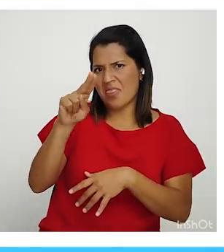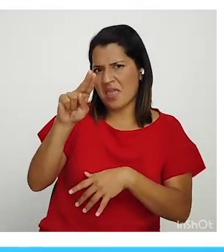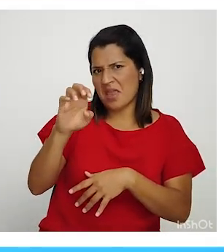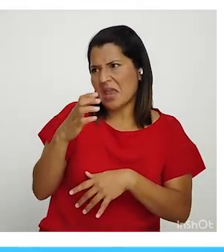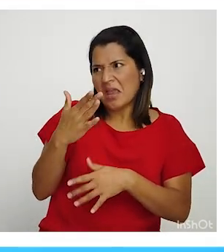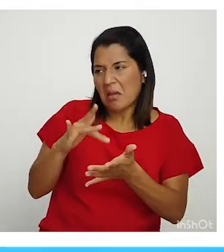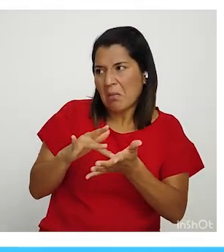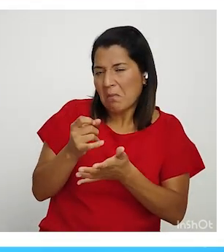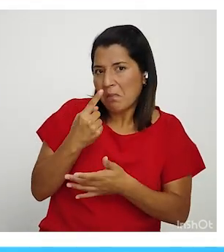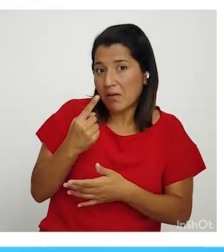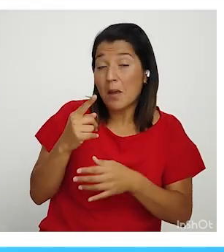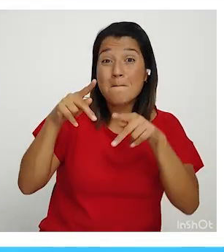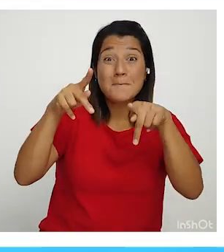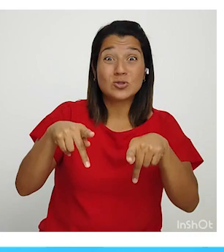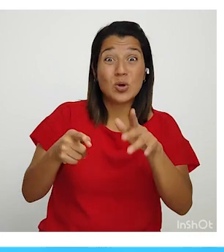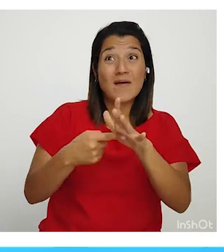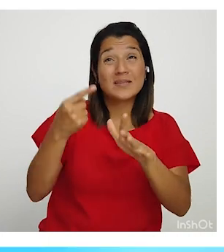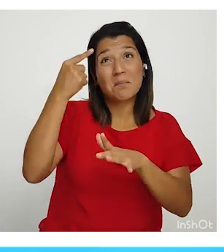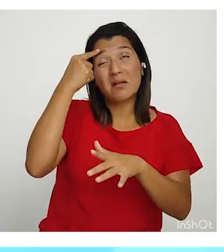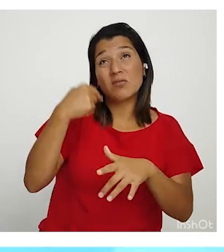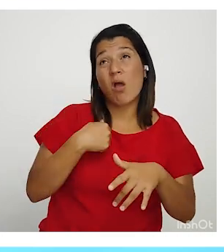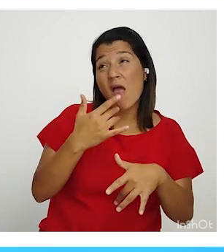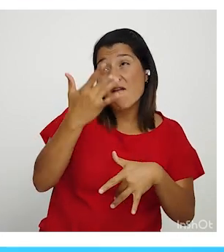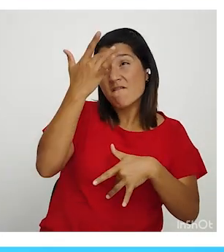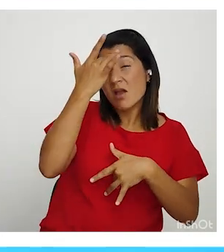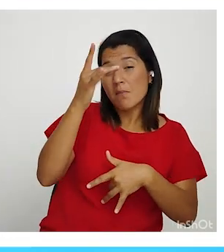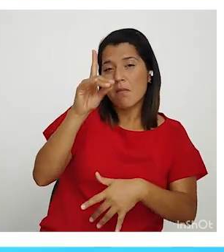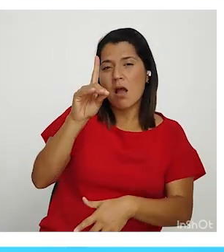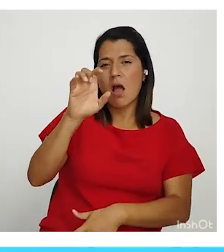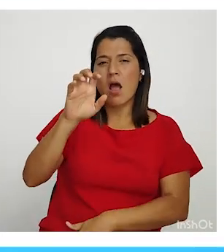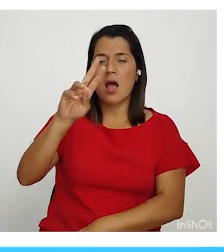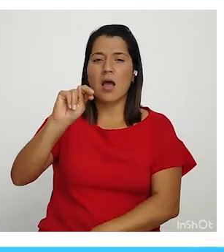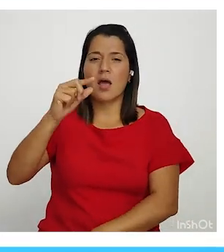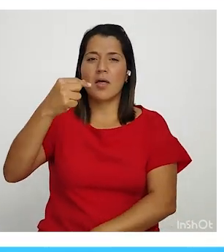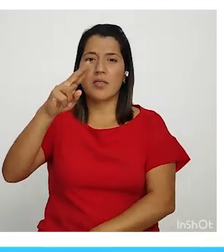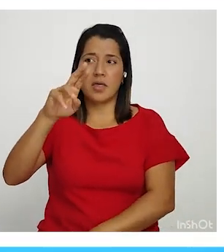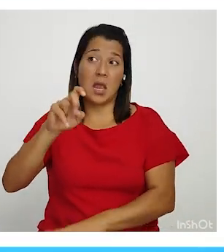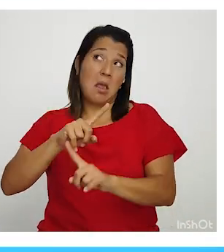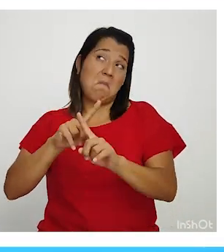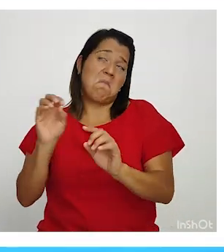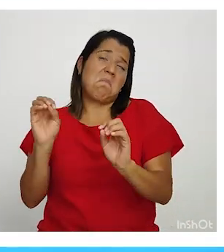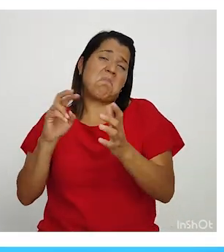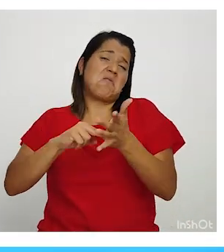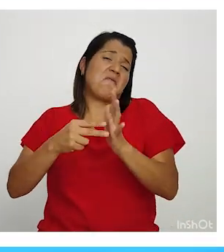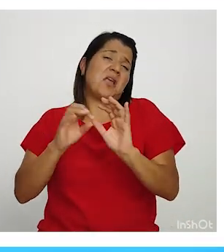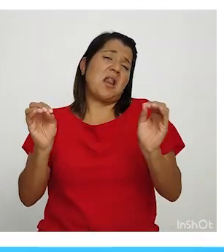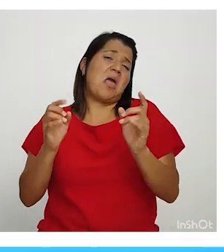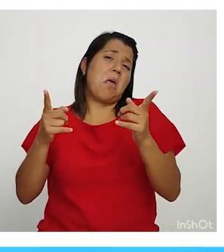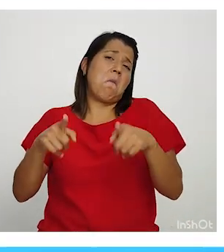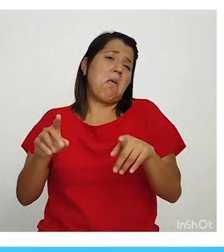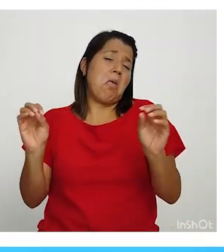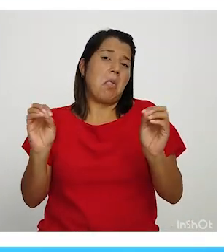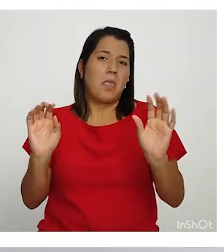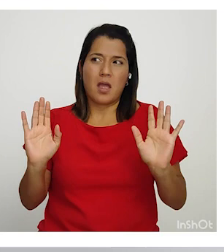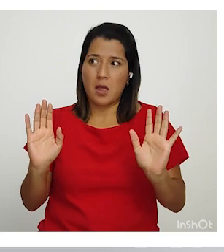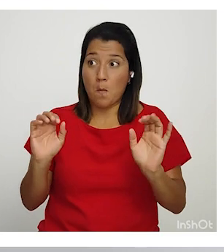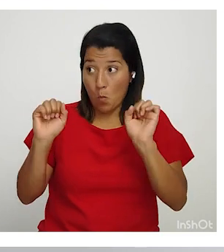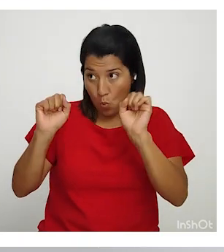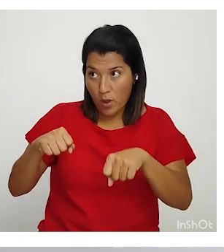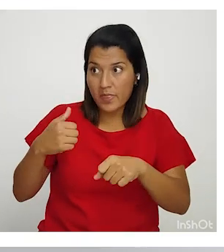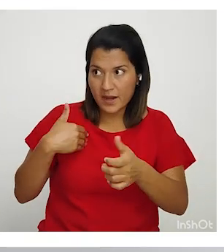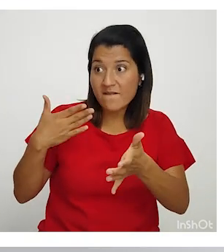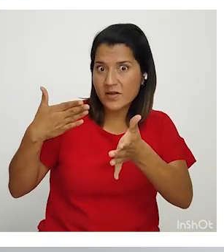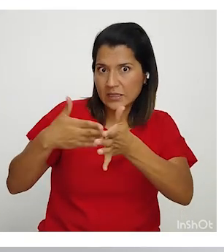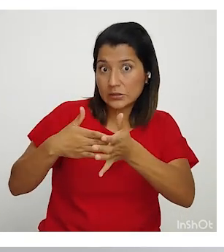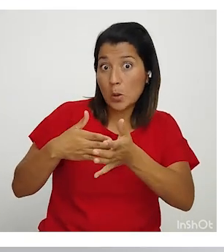dengue nada pasa y tienen una serie de consecuencias, incluso ya si es reincidente el contagio. Claro, Melissa, aquí lo más importante